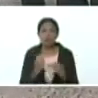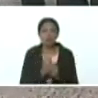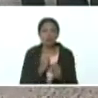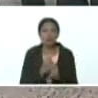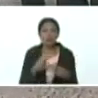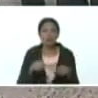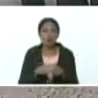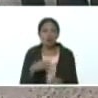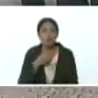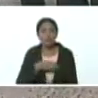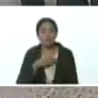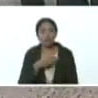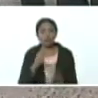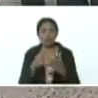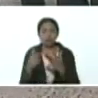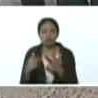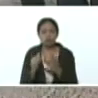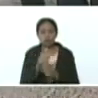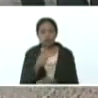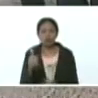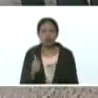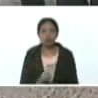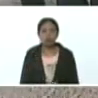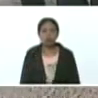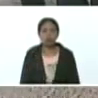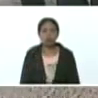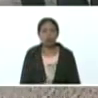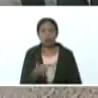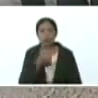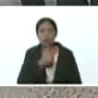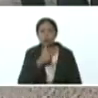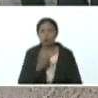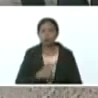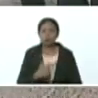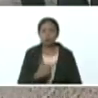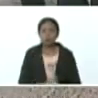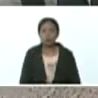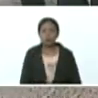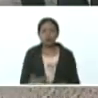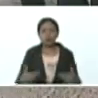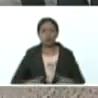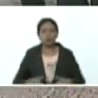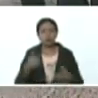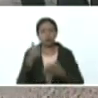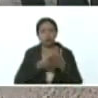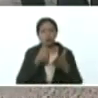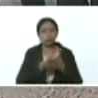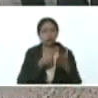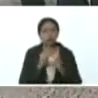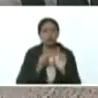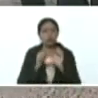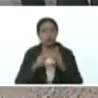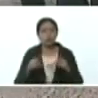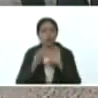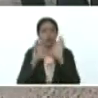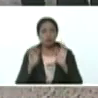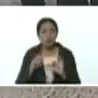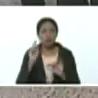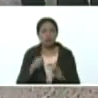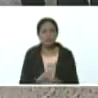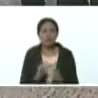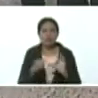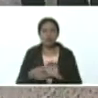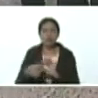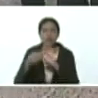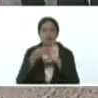las misiones y grandes misiones, resistiendo, luchando y avanzando, en